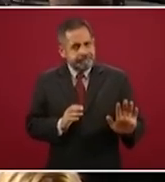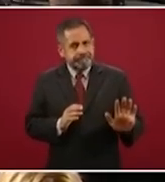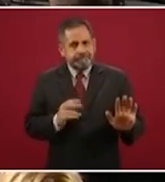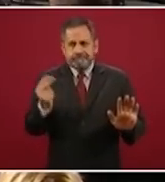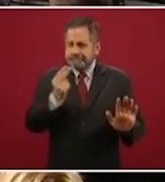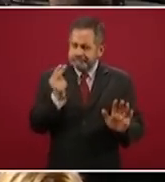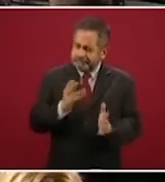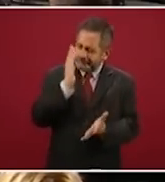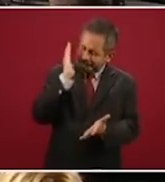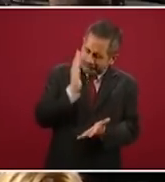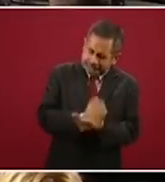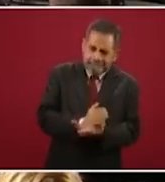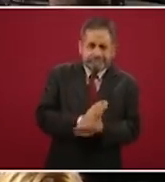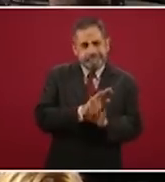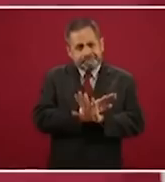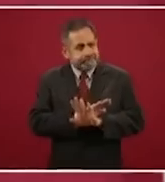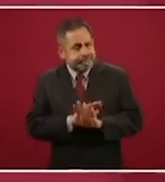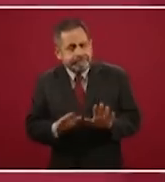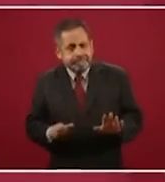detener